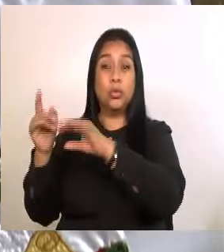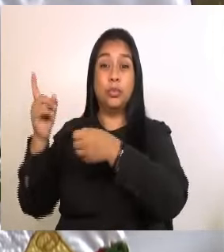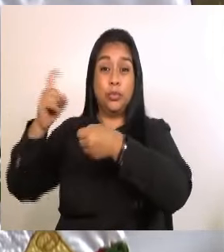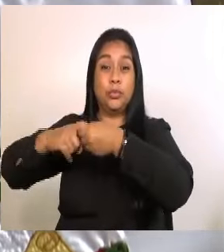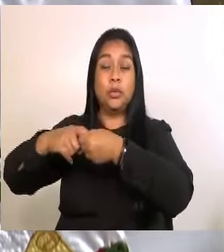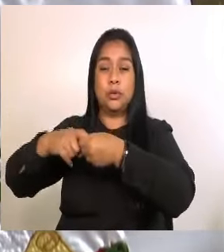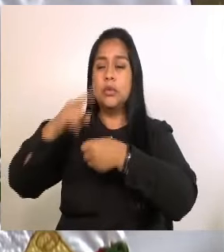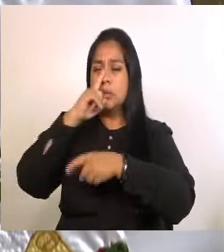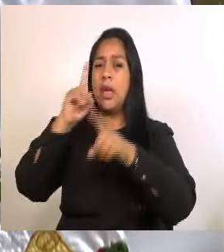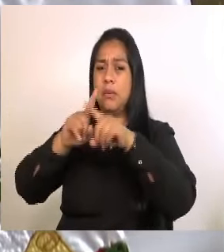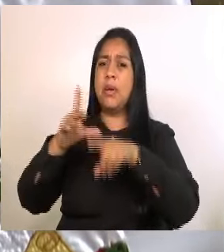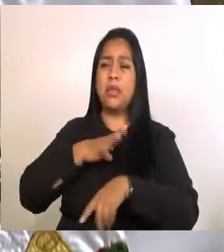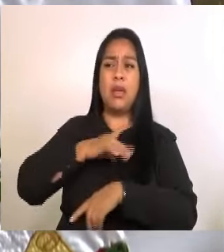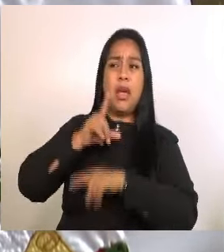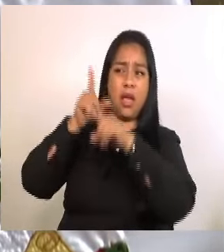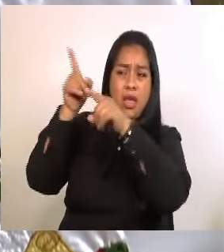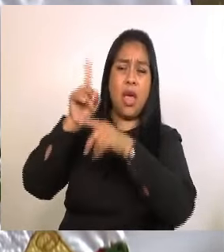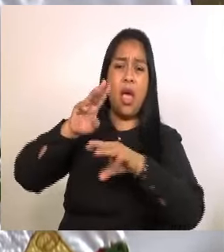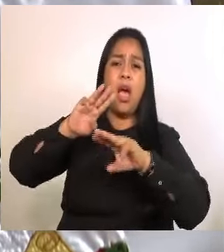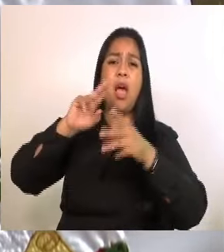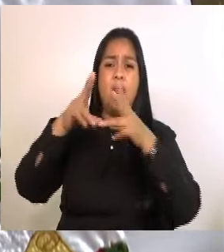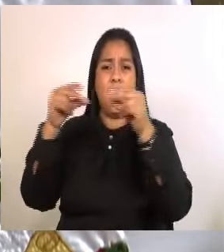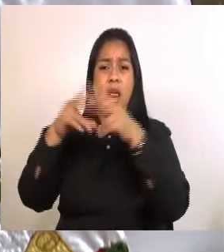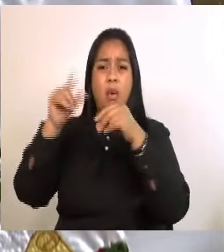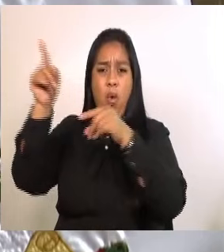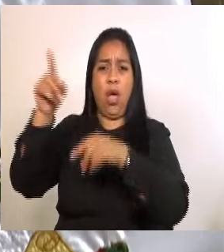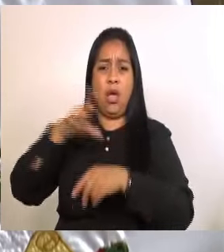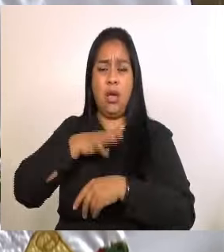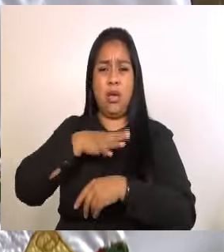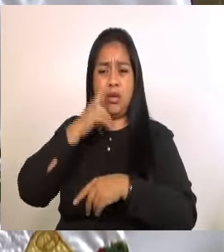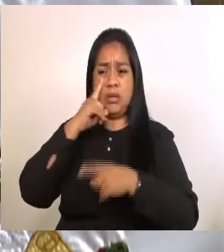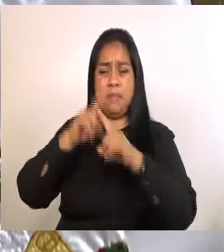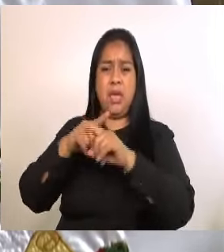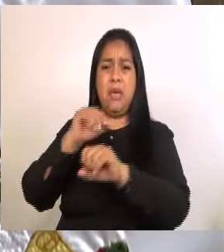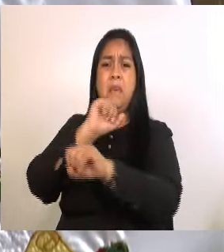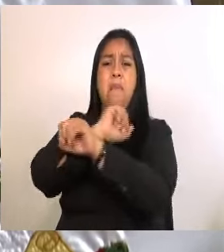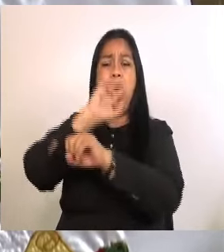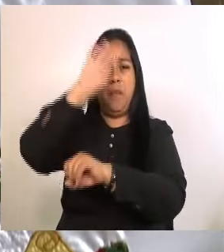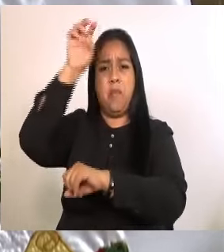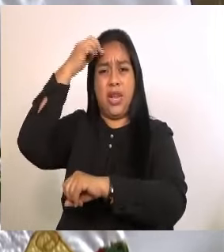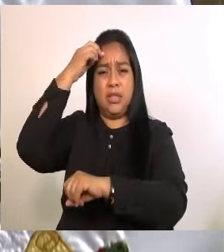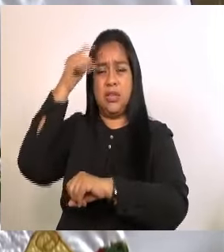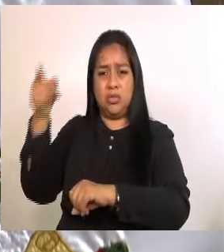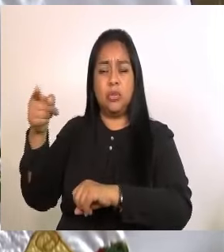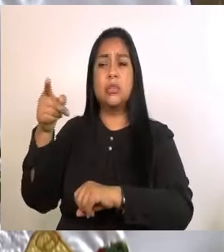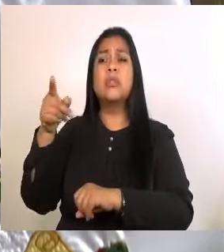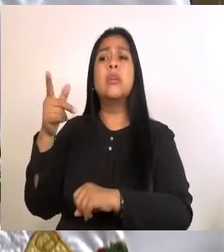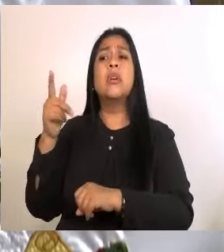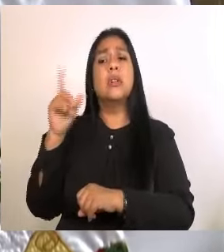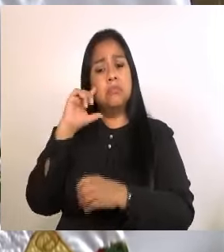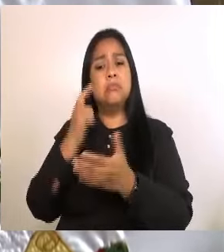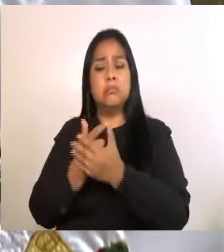presos políticos en Nicaragua y seguimos diciendo que sea tan